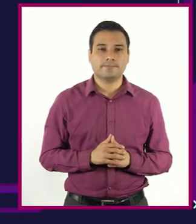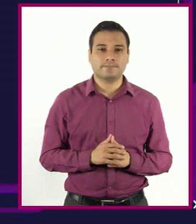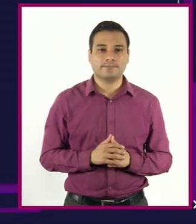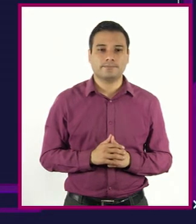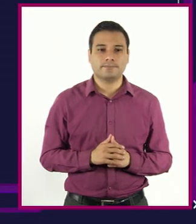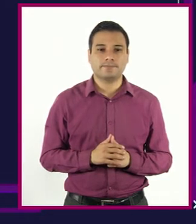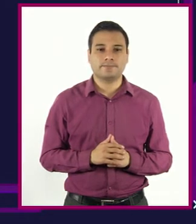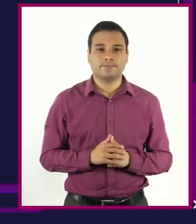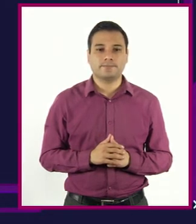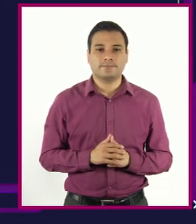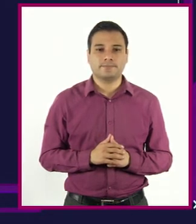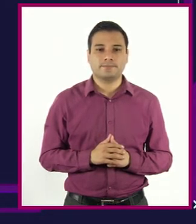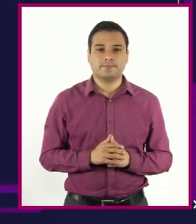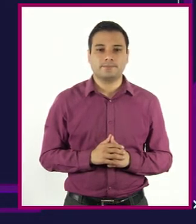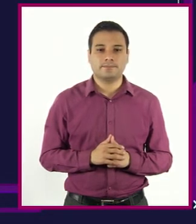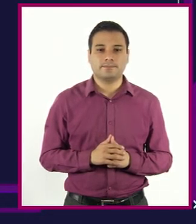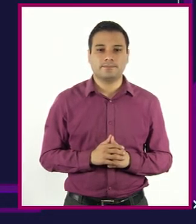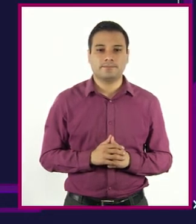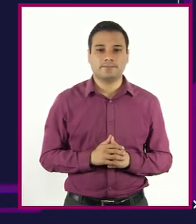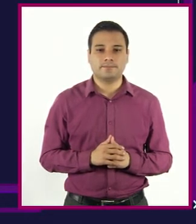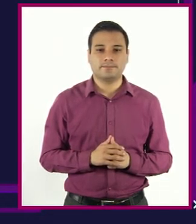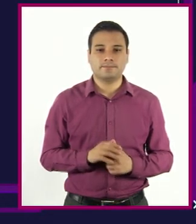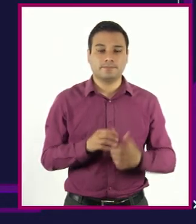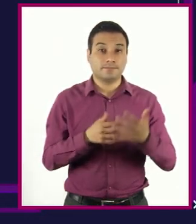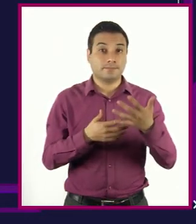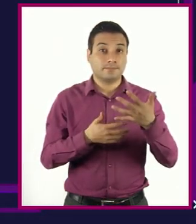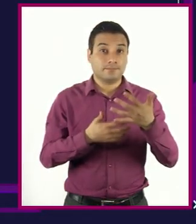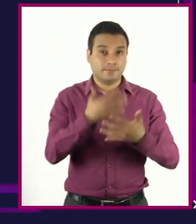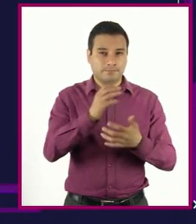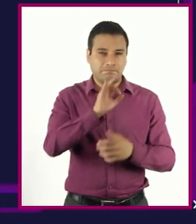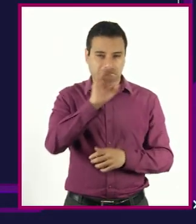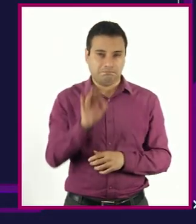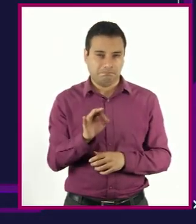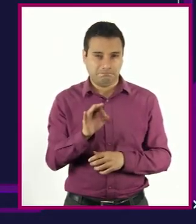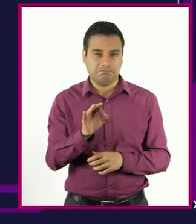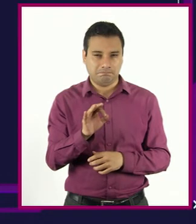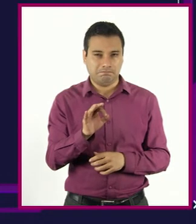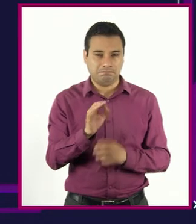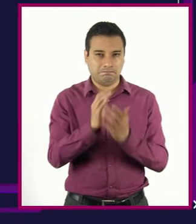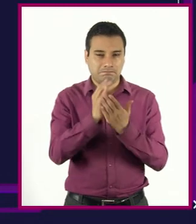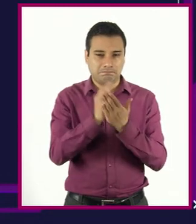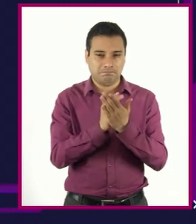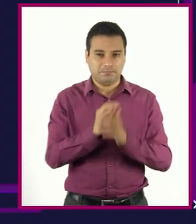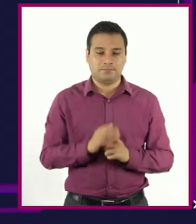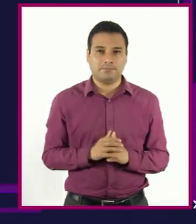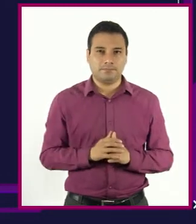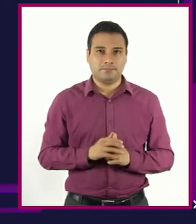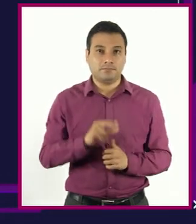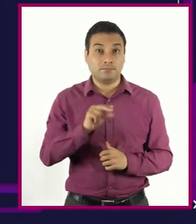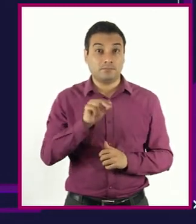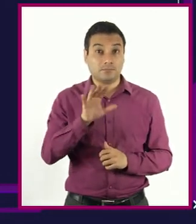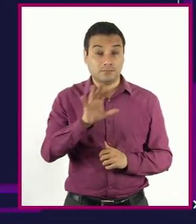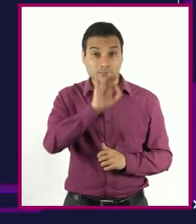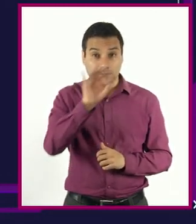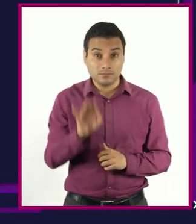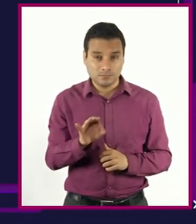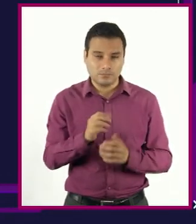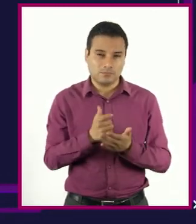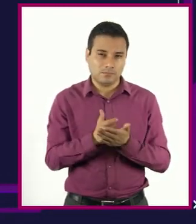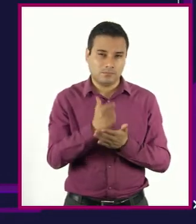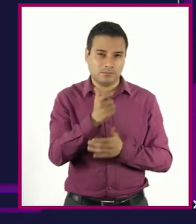sabe que el primer descuento es del 15%, por lo que se paga el 85% del valor